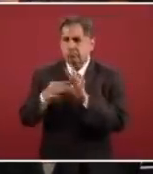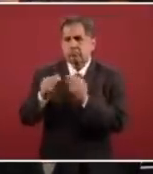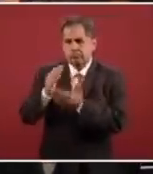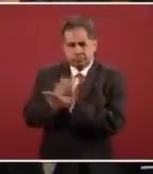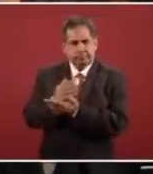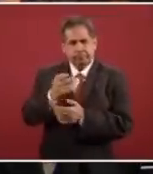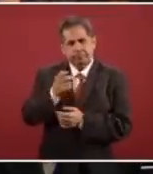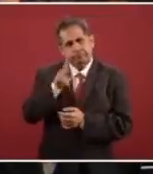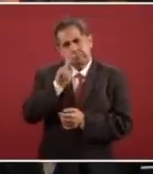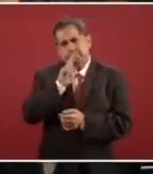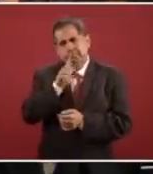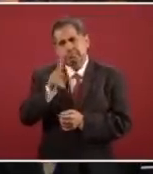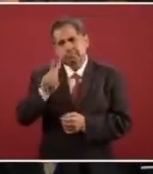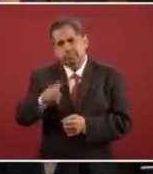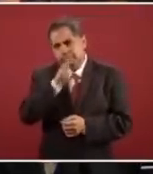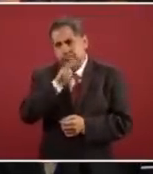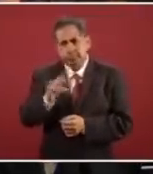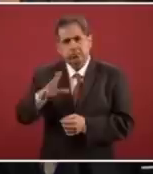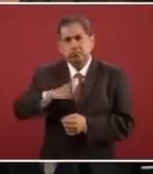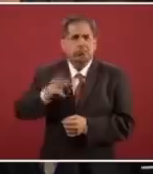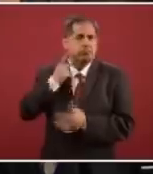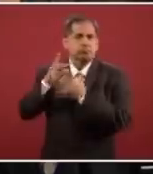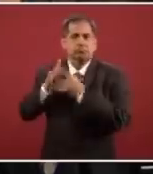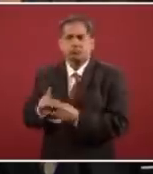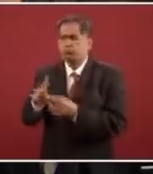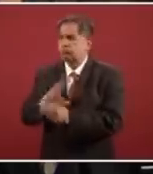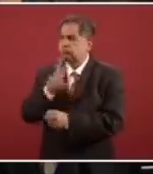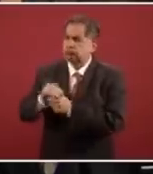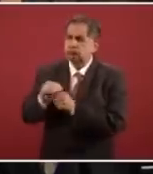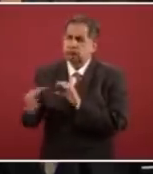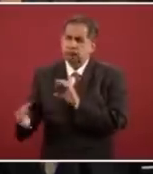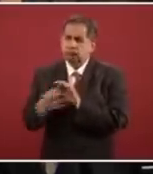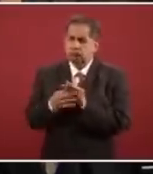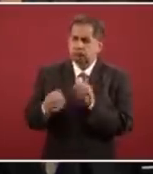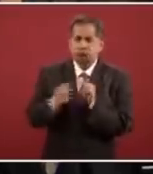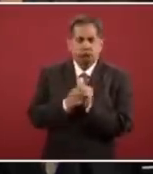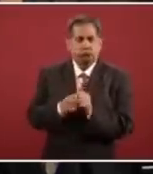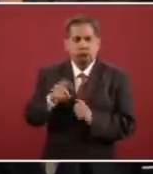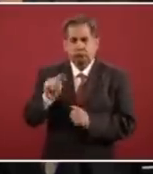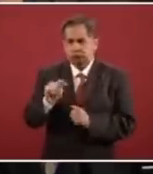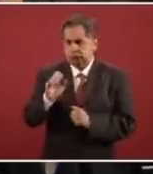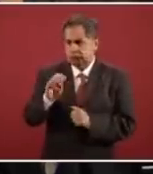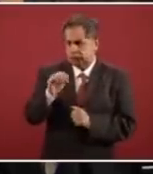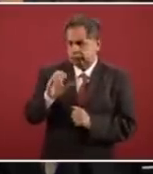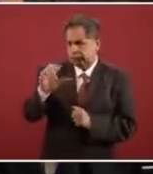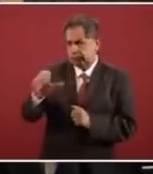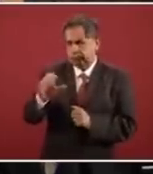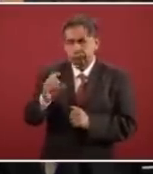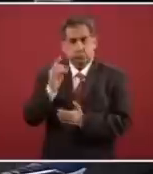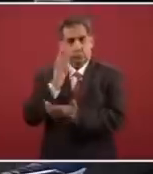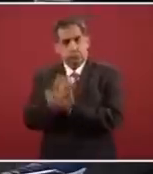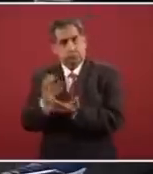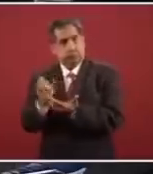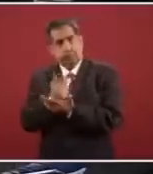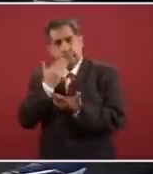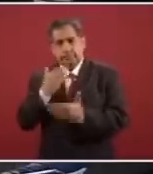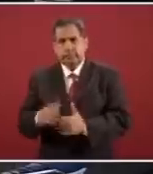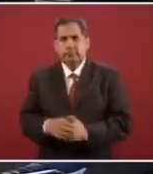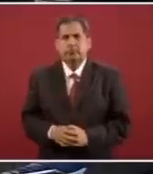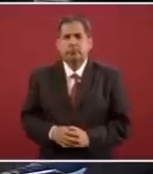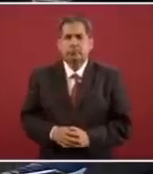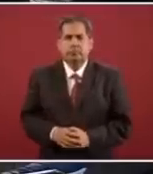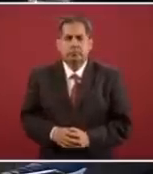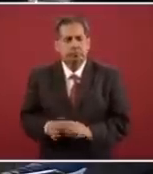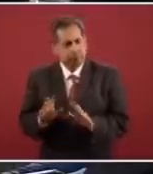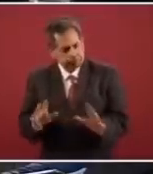aquí, pero me inquieta que no haya una política pública complementaria, porque el tratado no es una panacea per se. Gracias. No, tienes toda